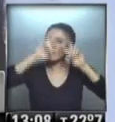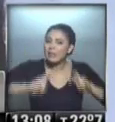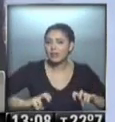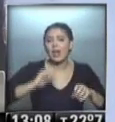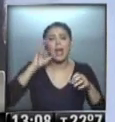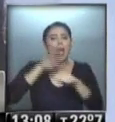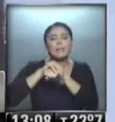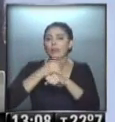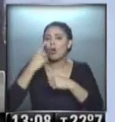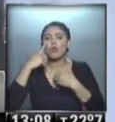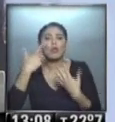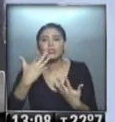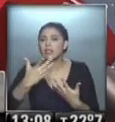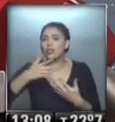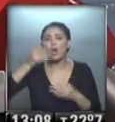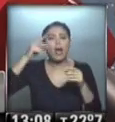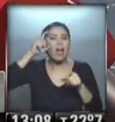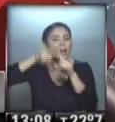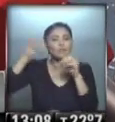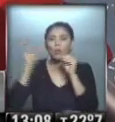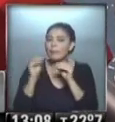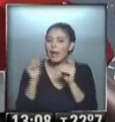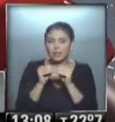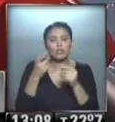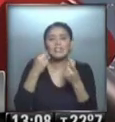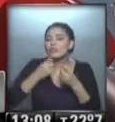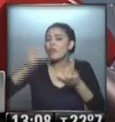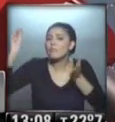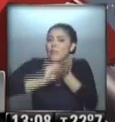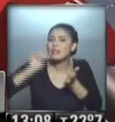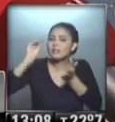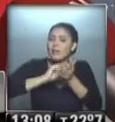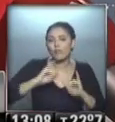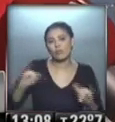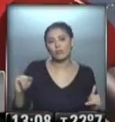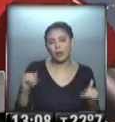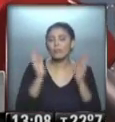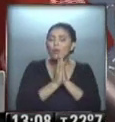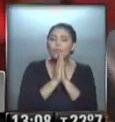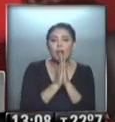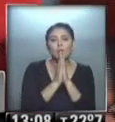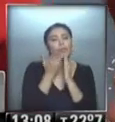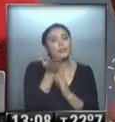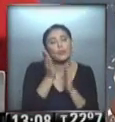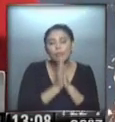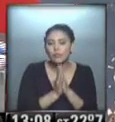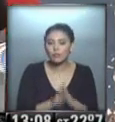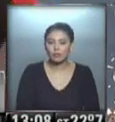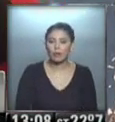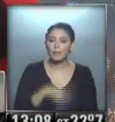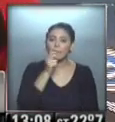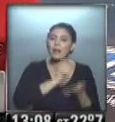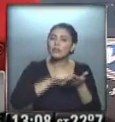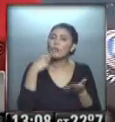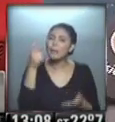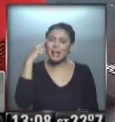amigos, conocidos, en la fuerza que él trabajaba. Yo necesito toda la información posible. Por favor, se lo suplico. ¿Usted cree que su hija